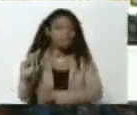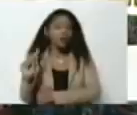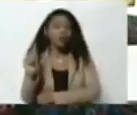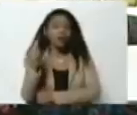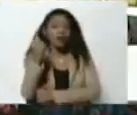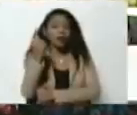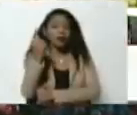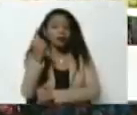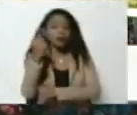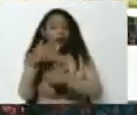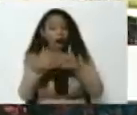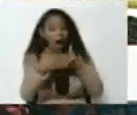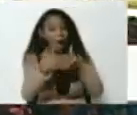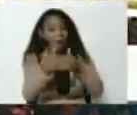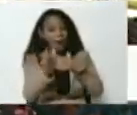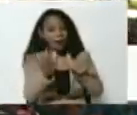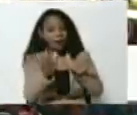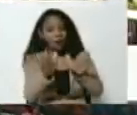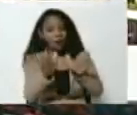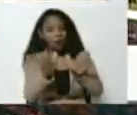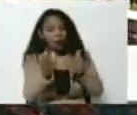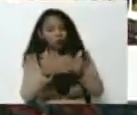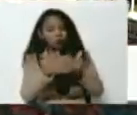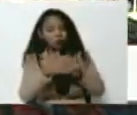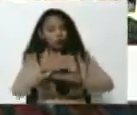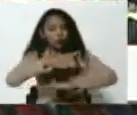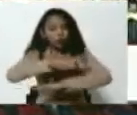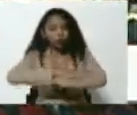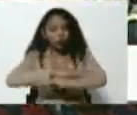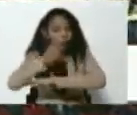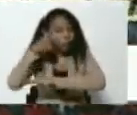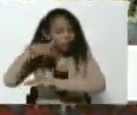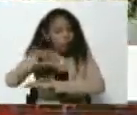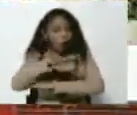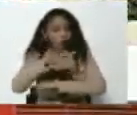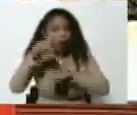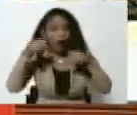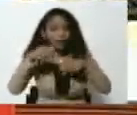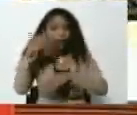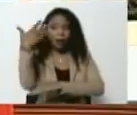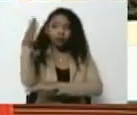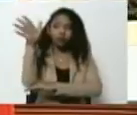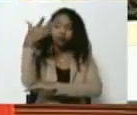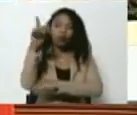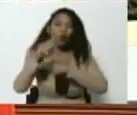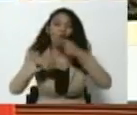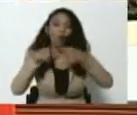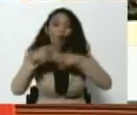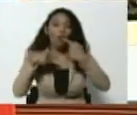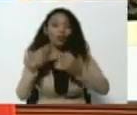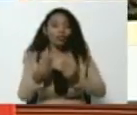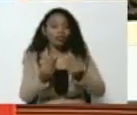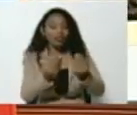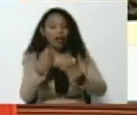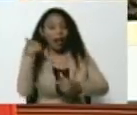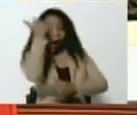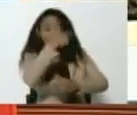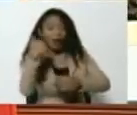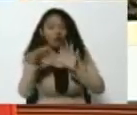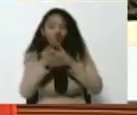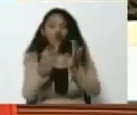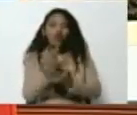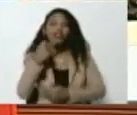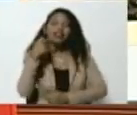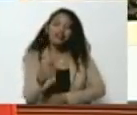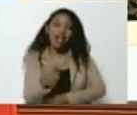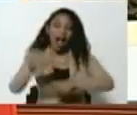vez, abrimos las puertas del balcón del pueblo con esta bandera tricolor para darle la cara al mundo y